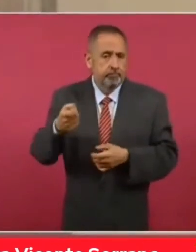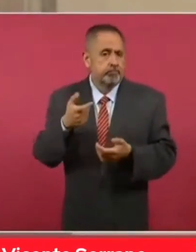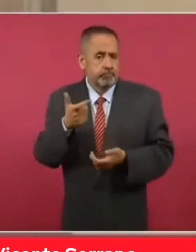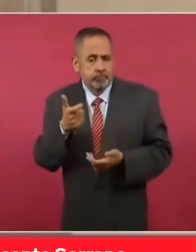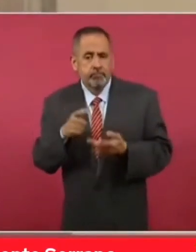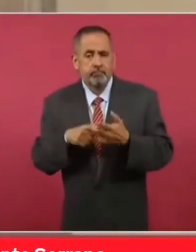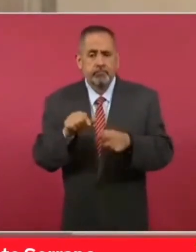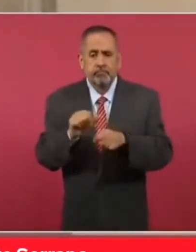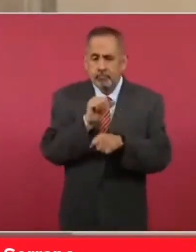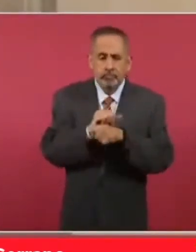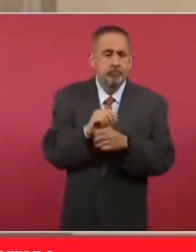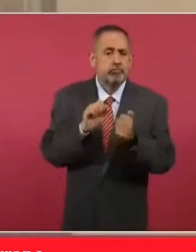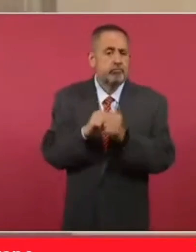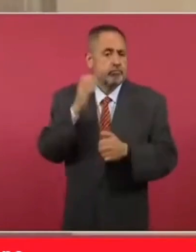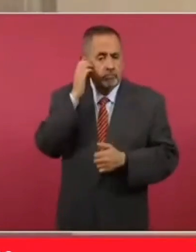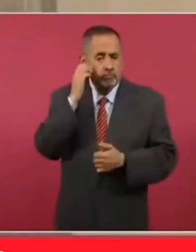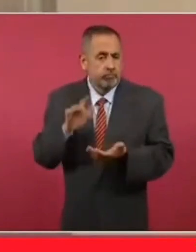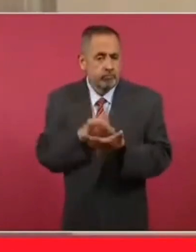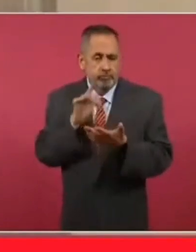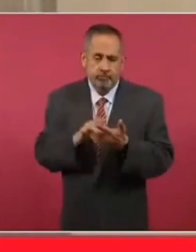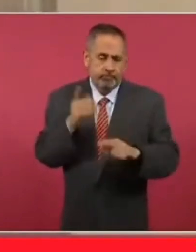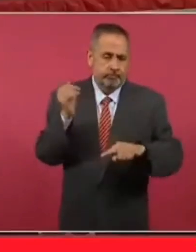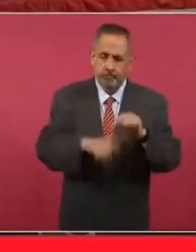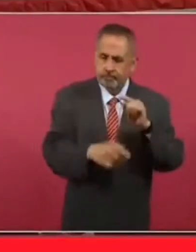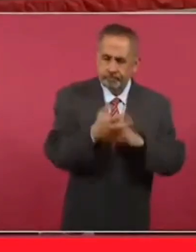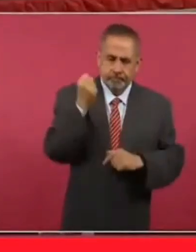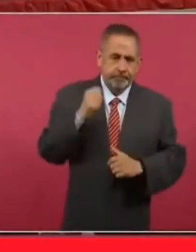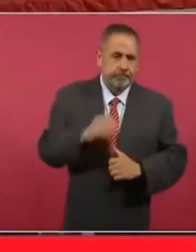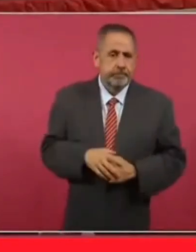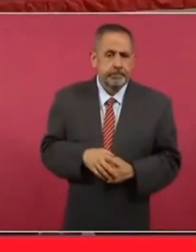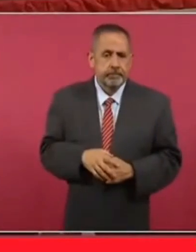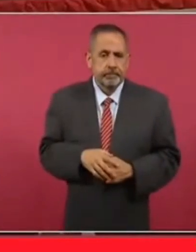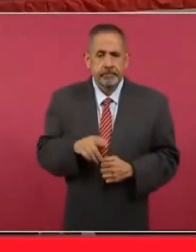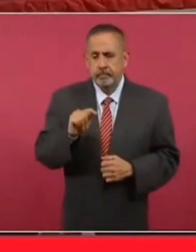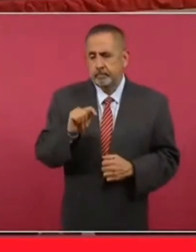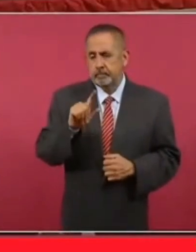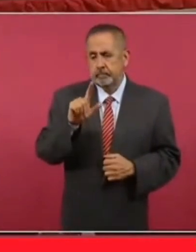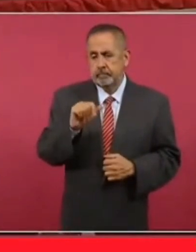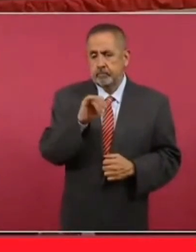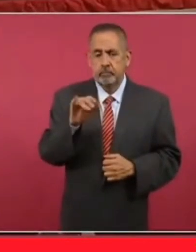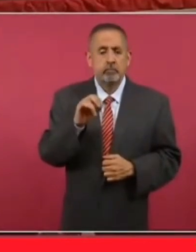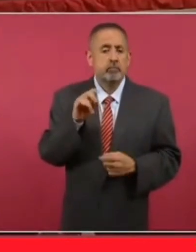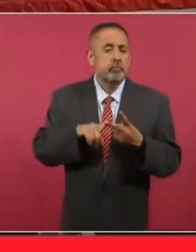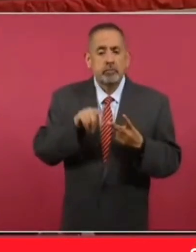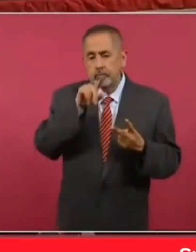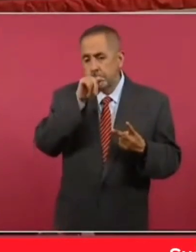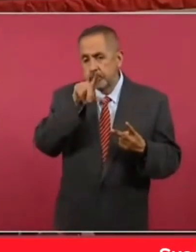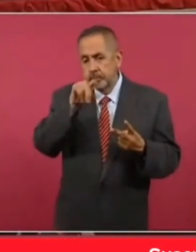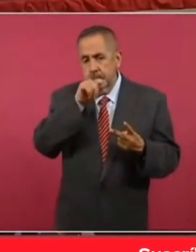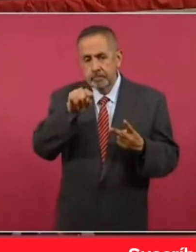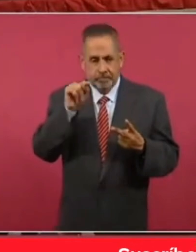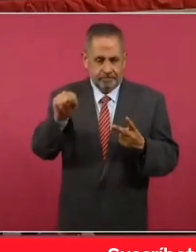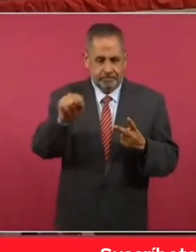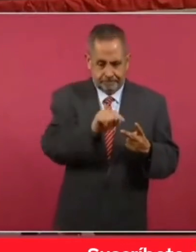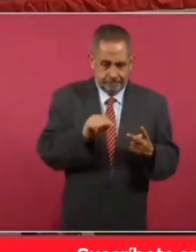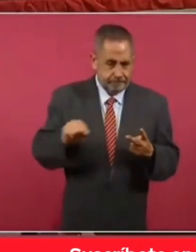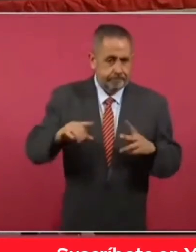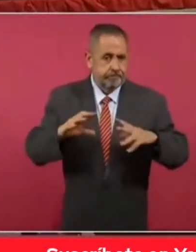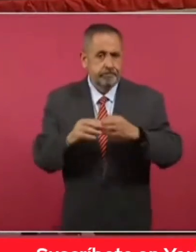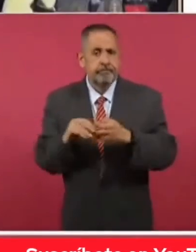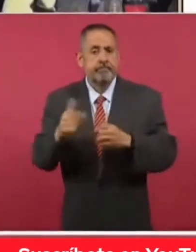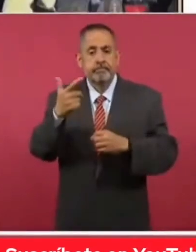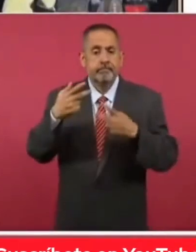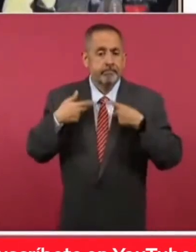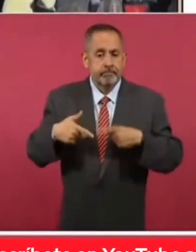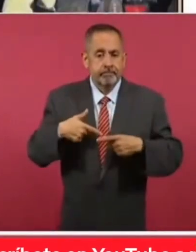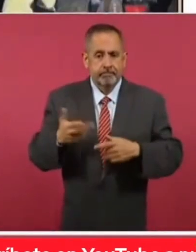drogas vehículos y teléfonos celulares la que sigue en Tlajomulco en Zapopan y Tlaquepaque Jalisco siete detenidos